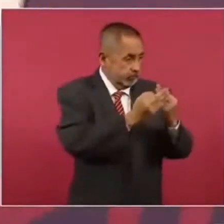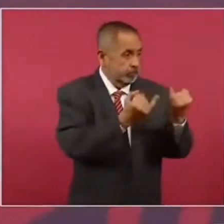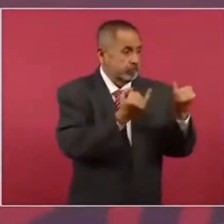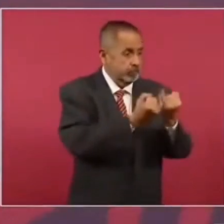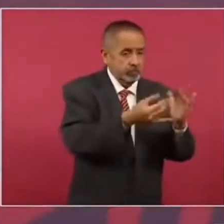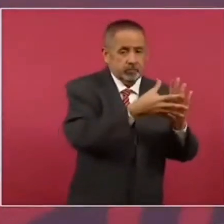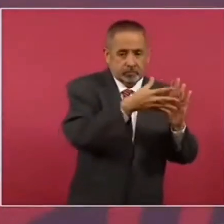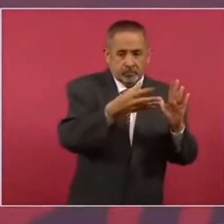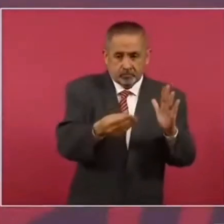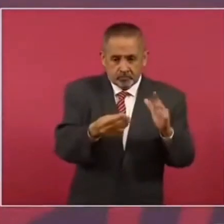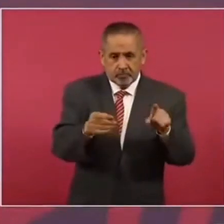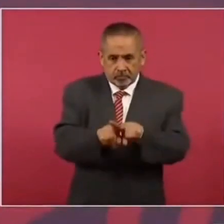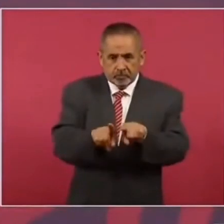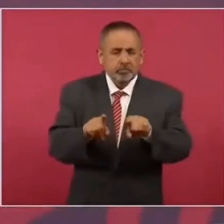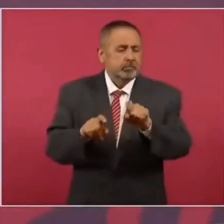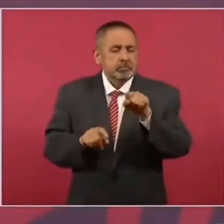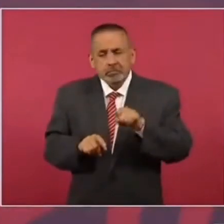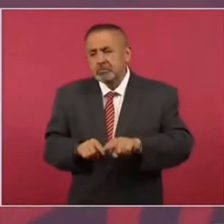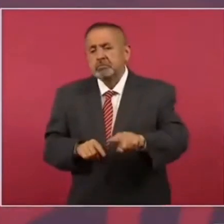de aquello,